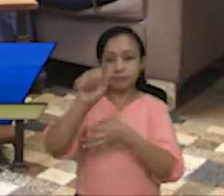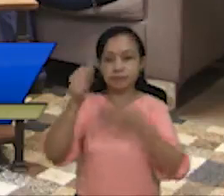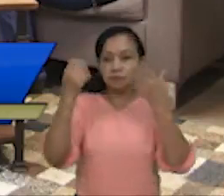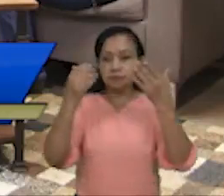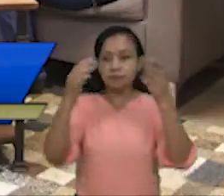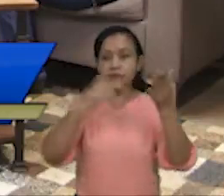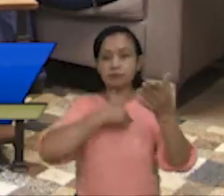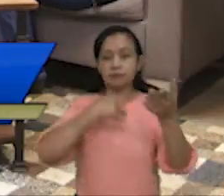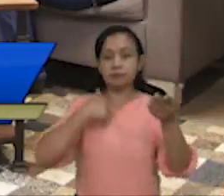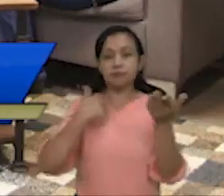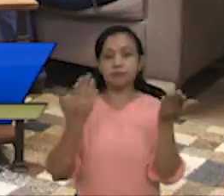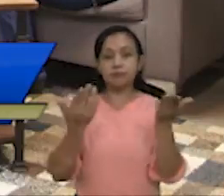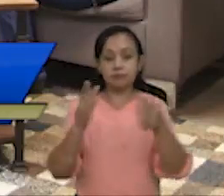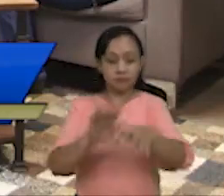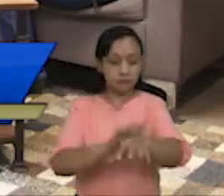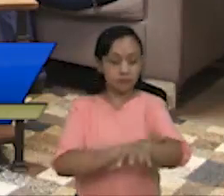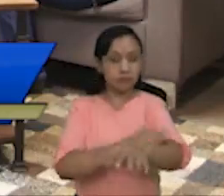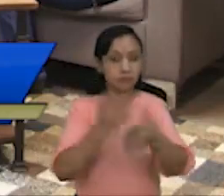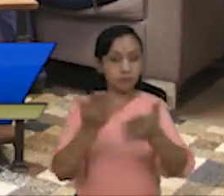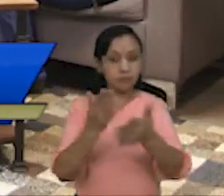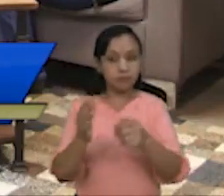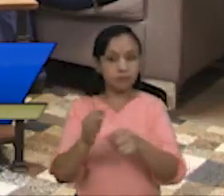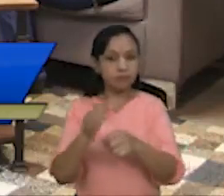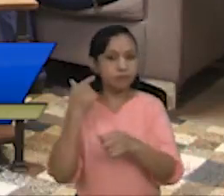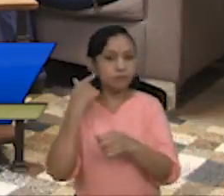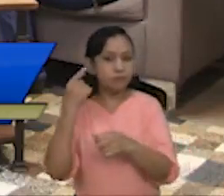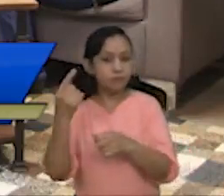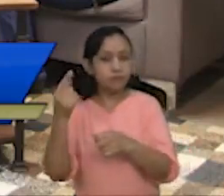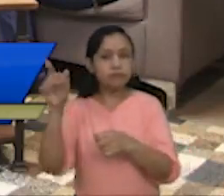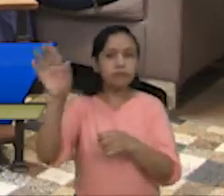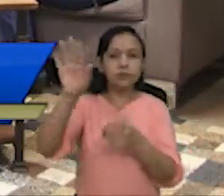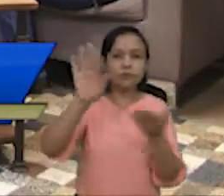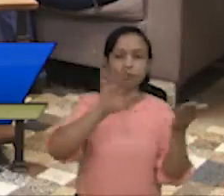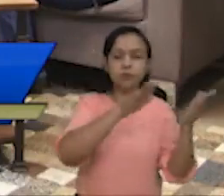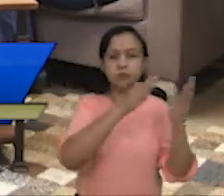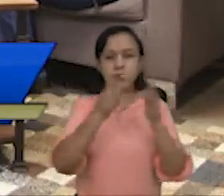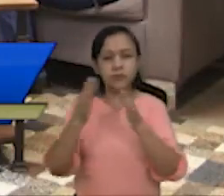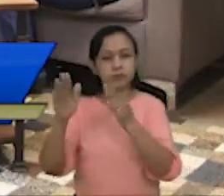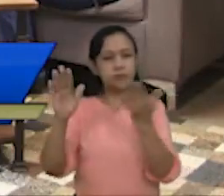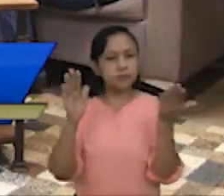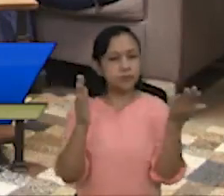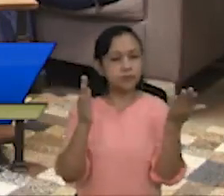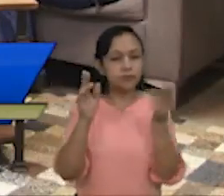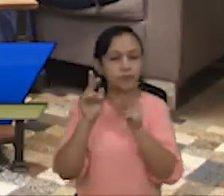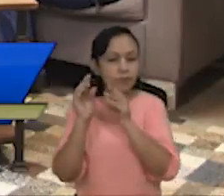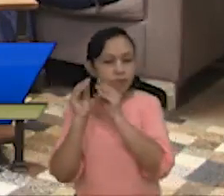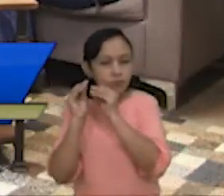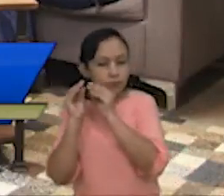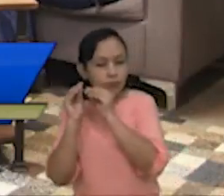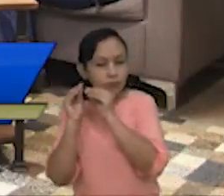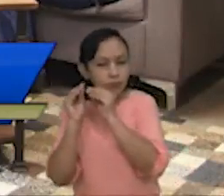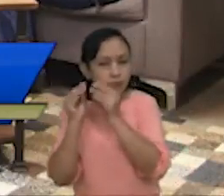capaz de sentir a veces el sonido del aire o el susurro de una persona que